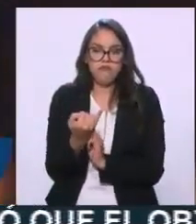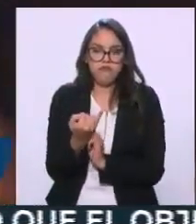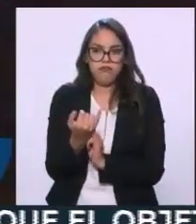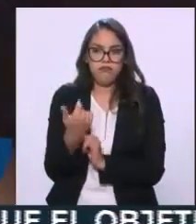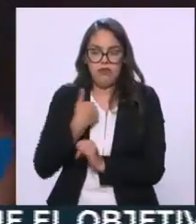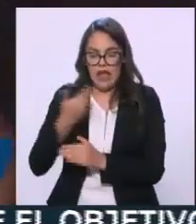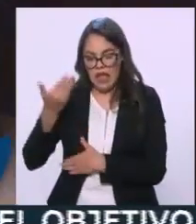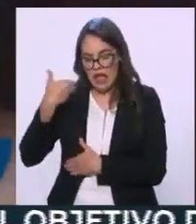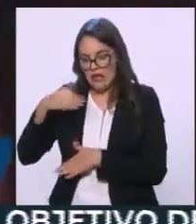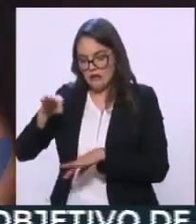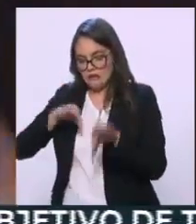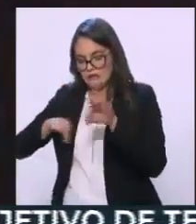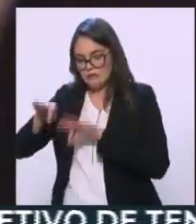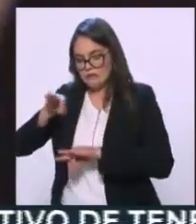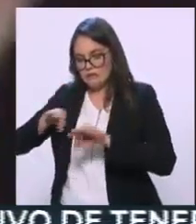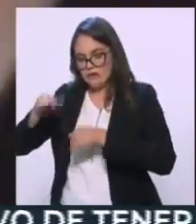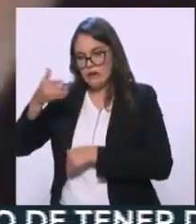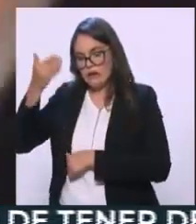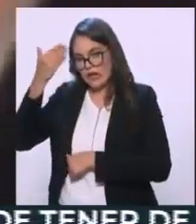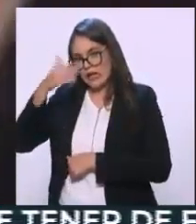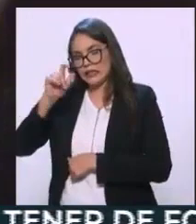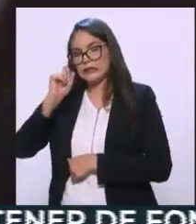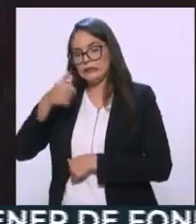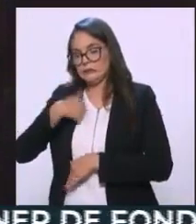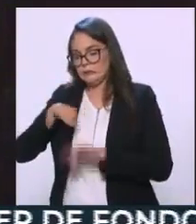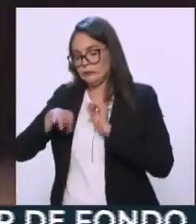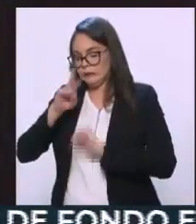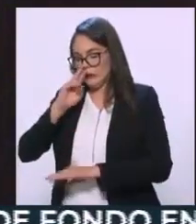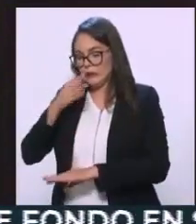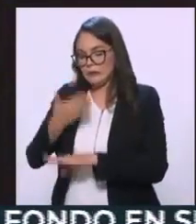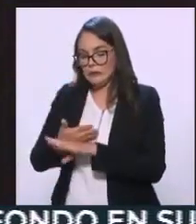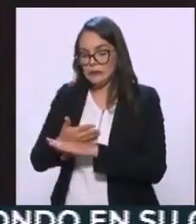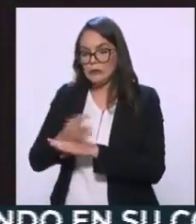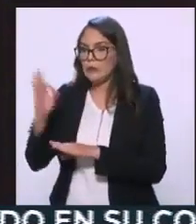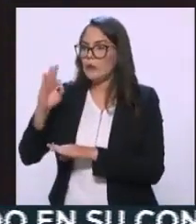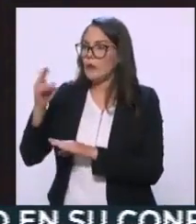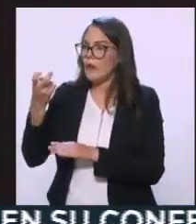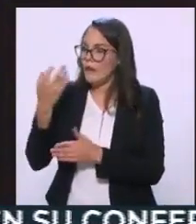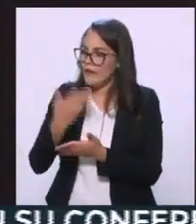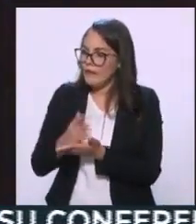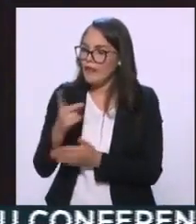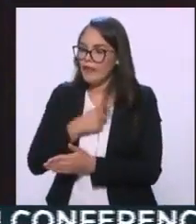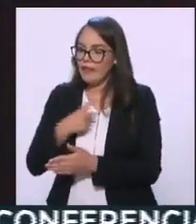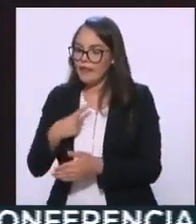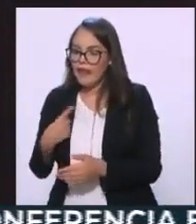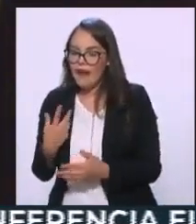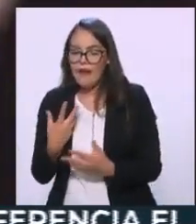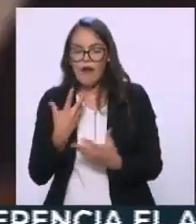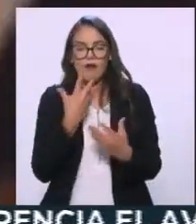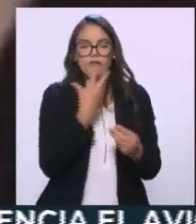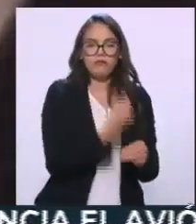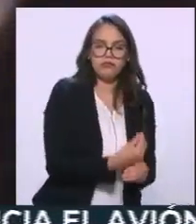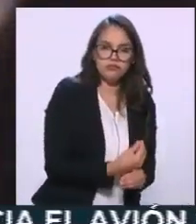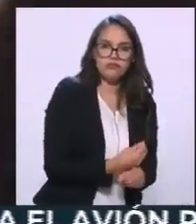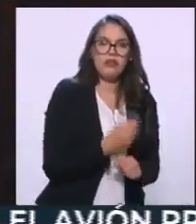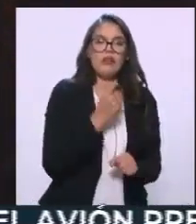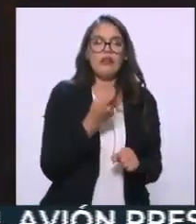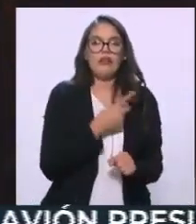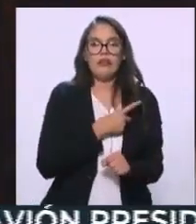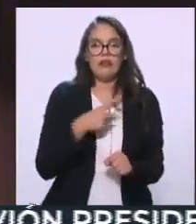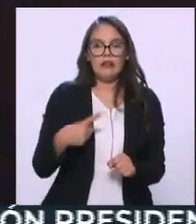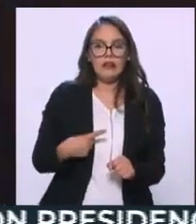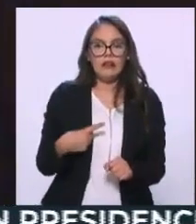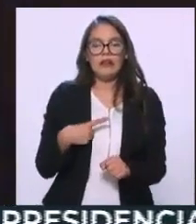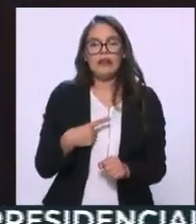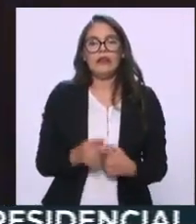en mis textos, si no se apoyaran en instancias del propio sujeto, como la pulsión de muerte,